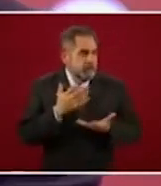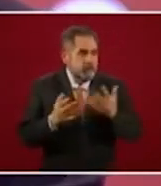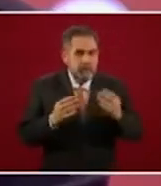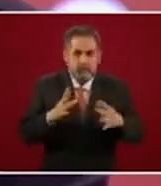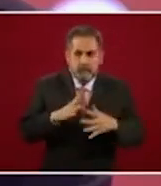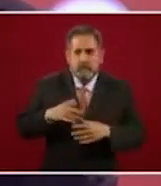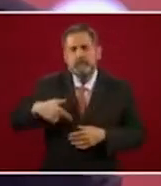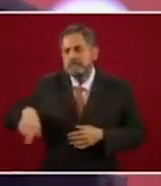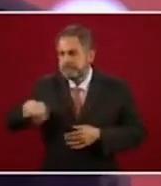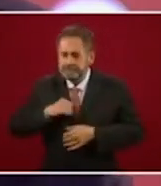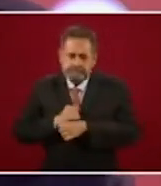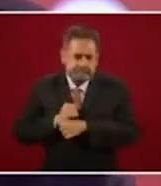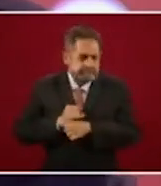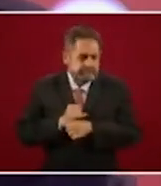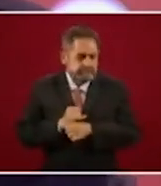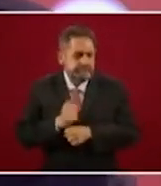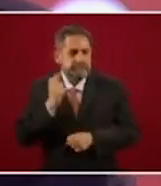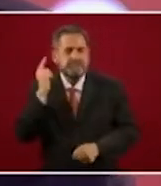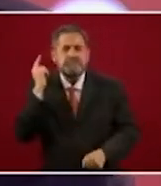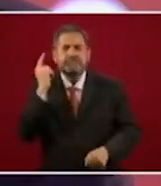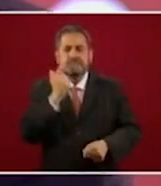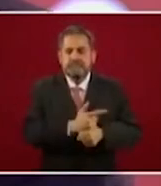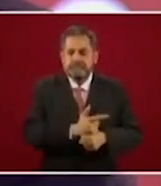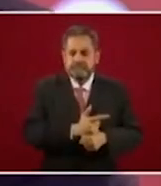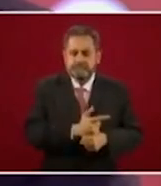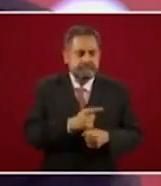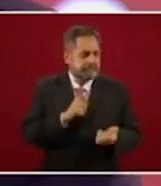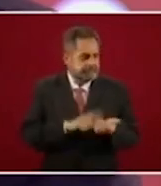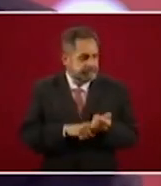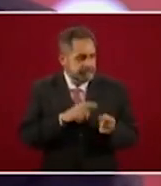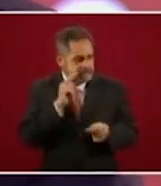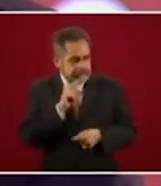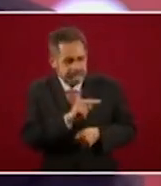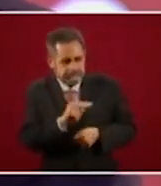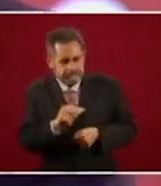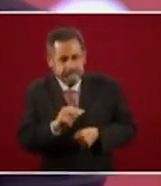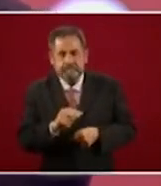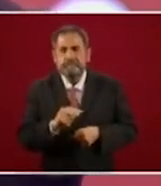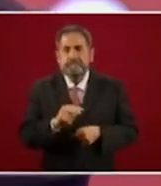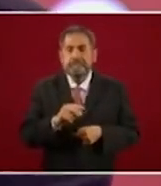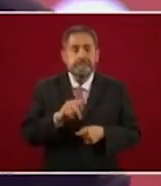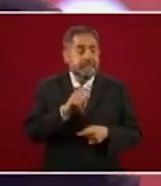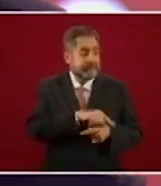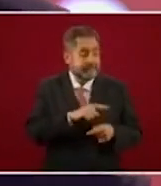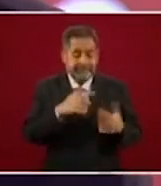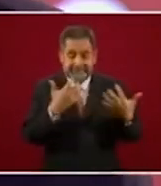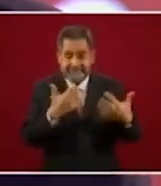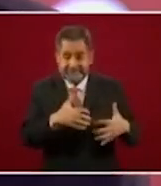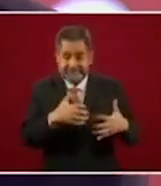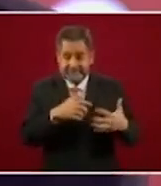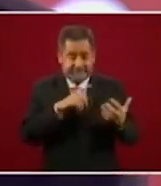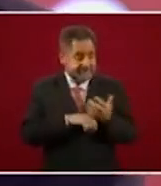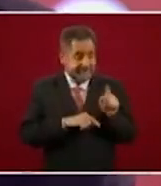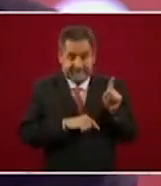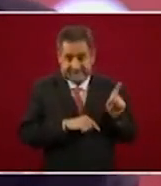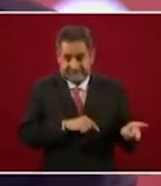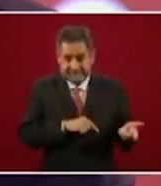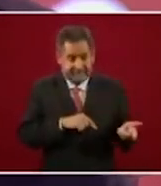decimos la investigación como corresponde en epidemiológico y lo sanitario que la fábrica de estos